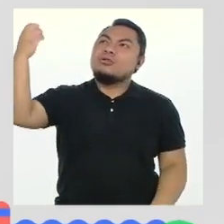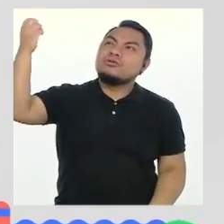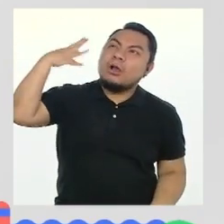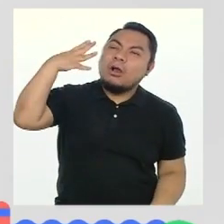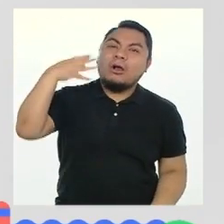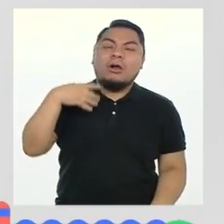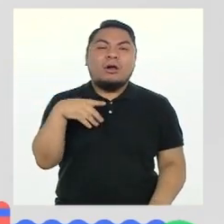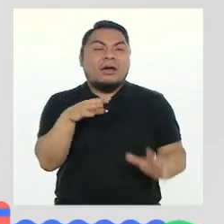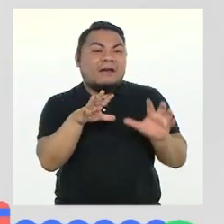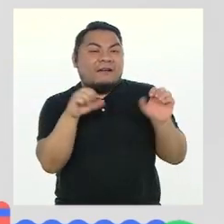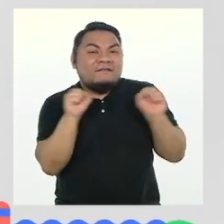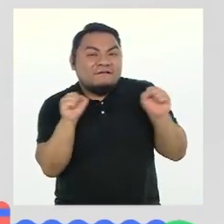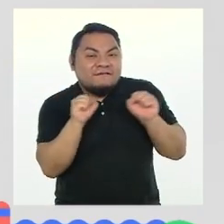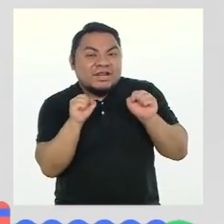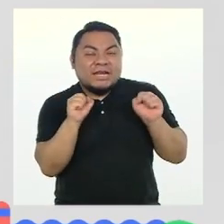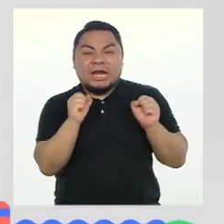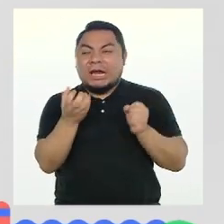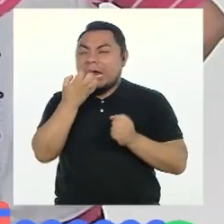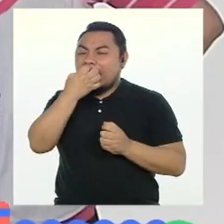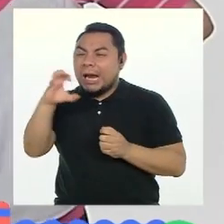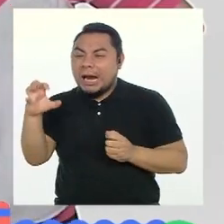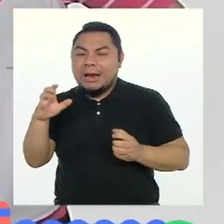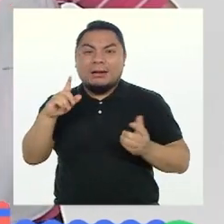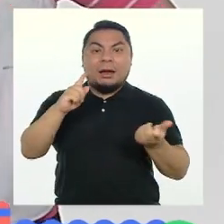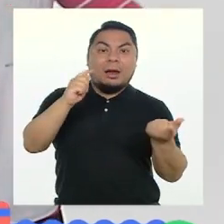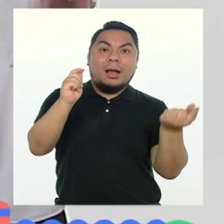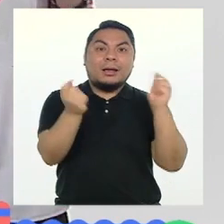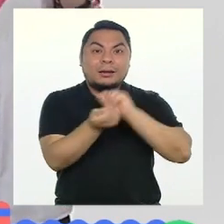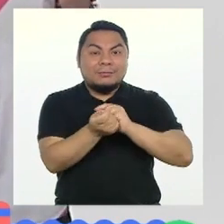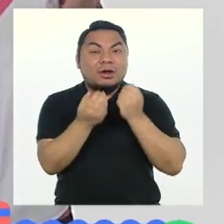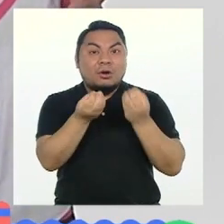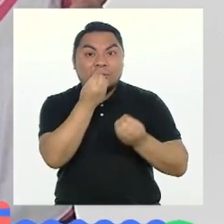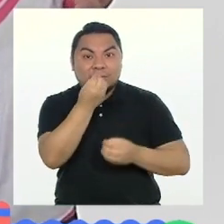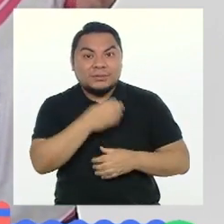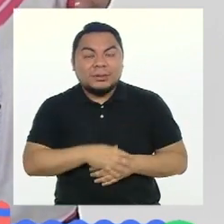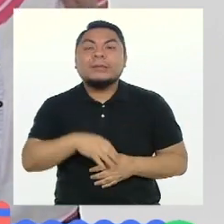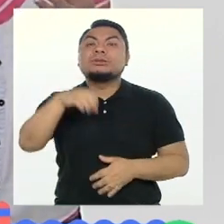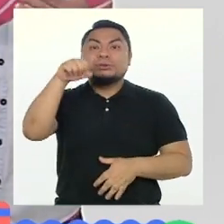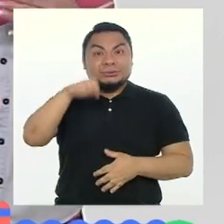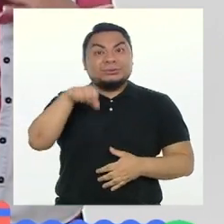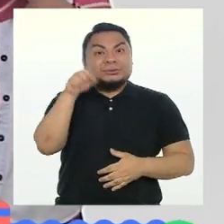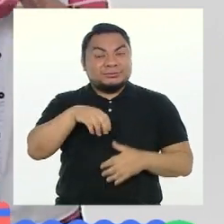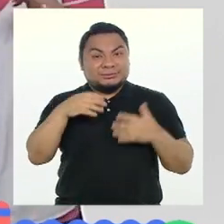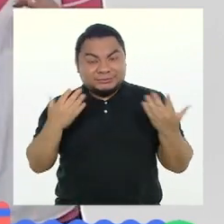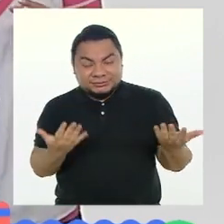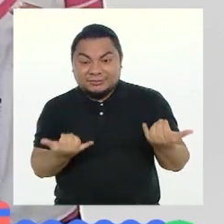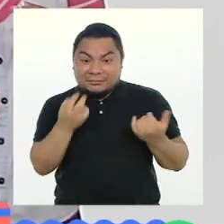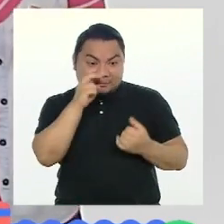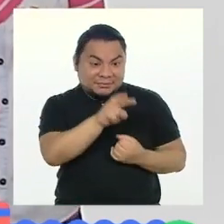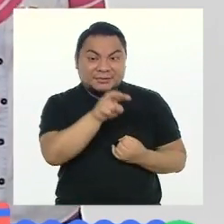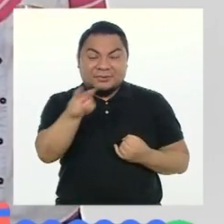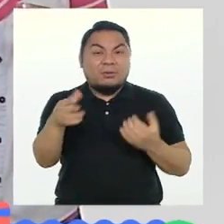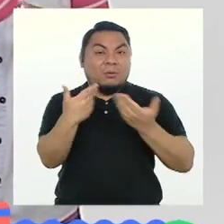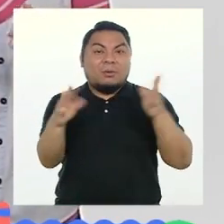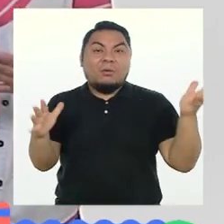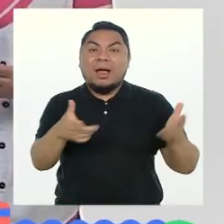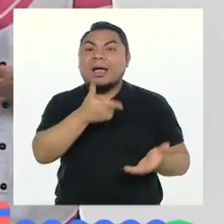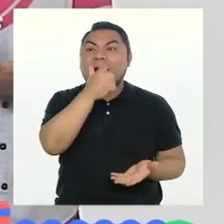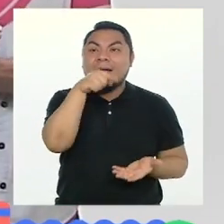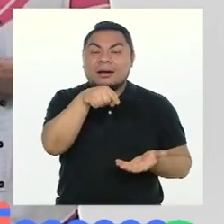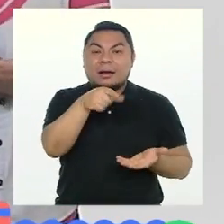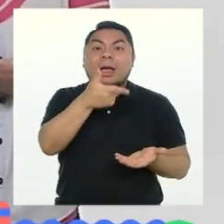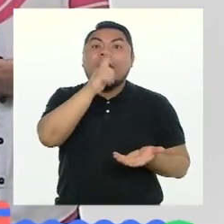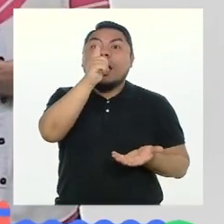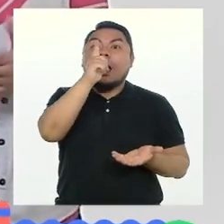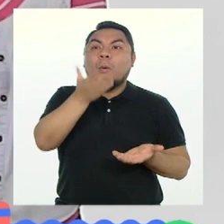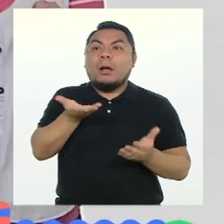frío pueden transformar los alimentos. Sí, Calcetín, hemos podido ver lo que pasa con cualquier líquido. Cuando